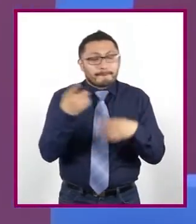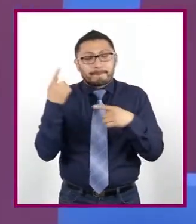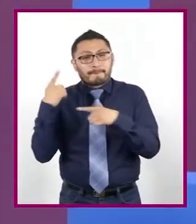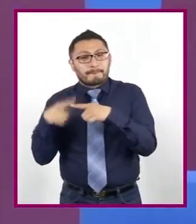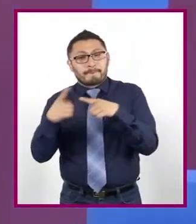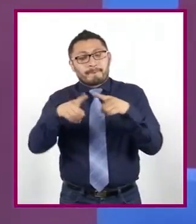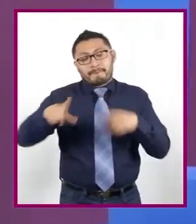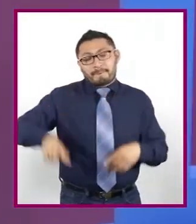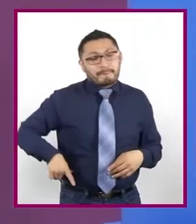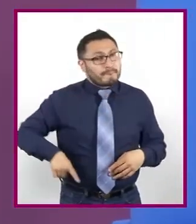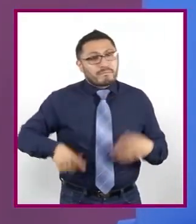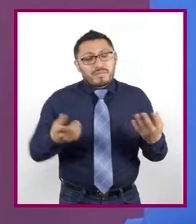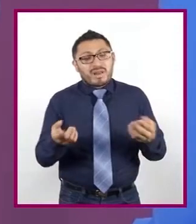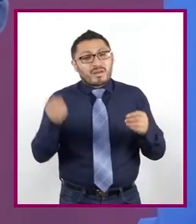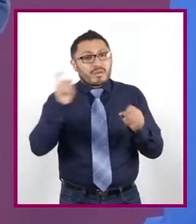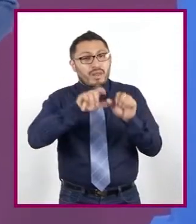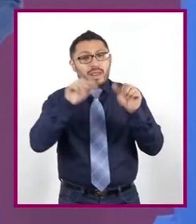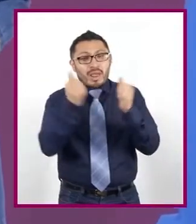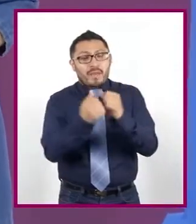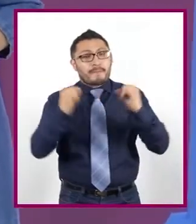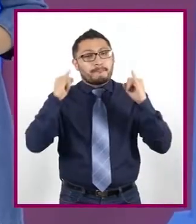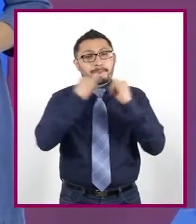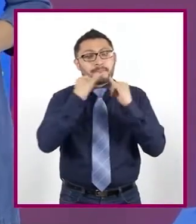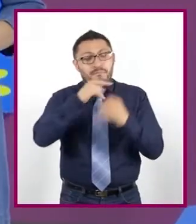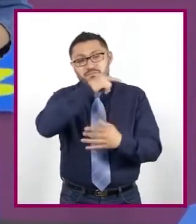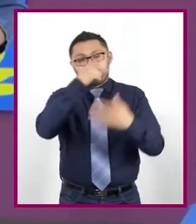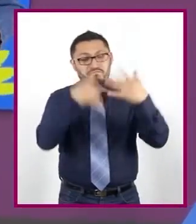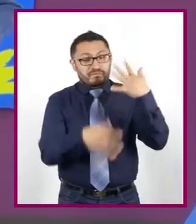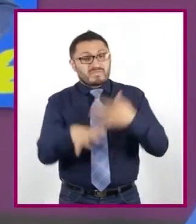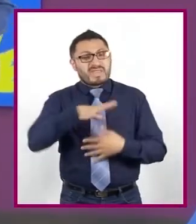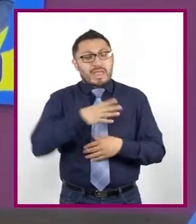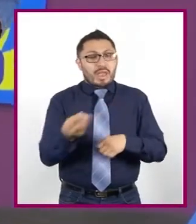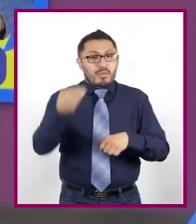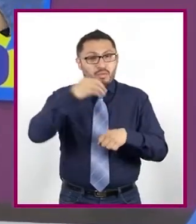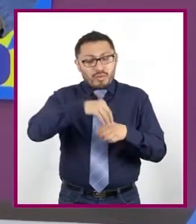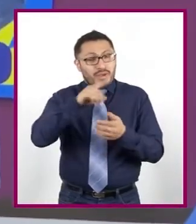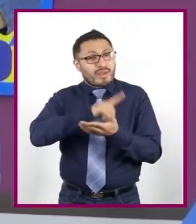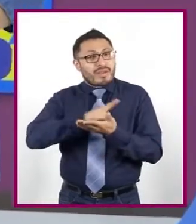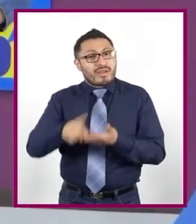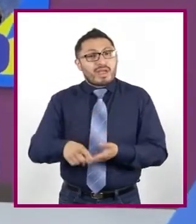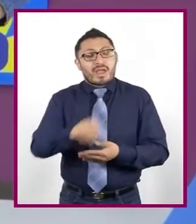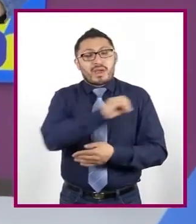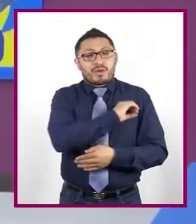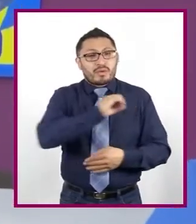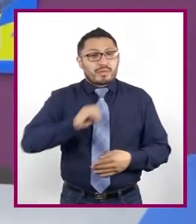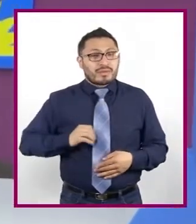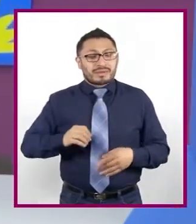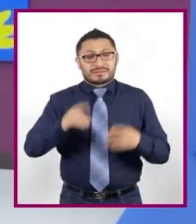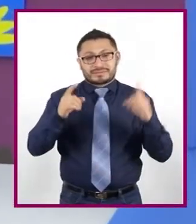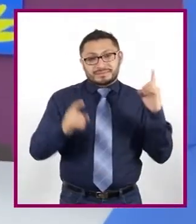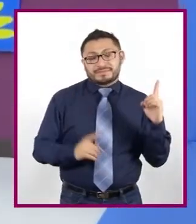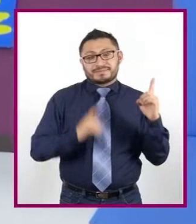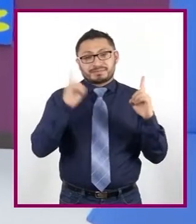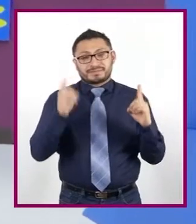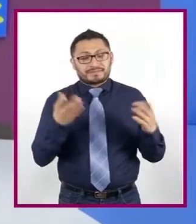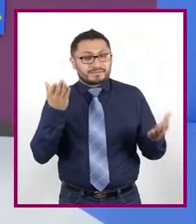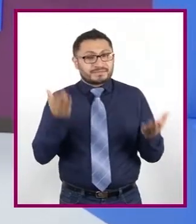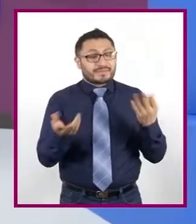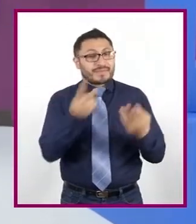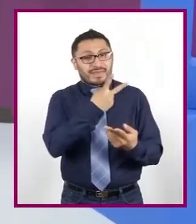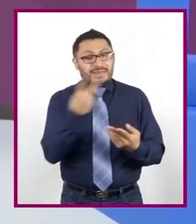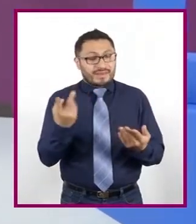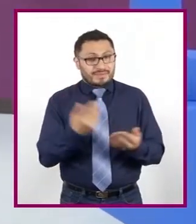dependencias, asociaciones o instituciones, y se establecen los derechos y obligaciones de las partes